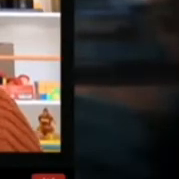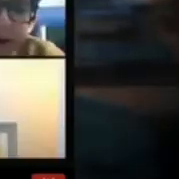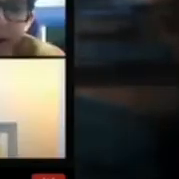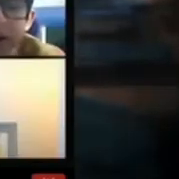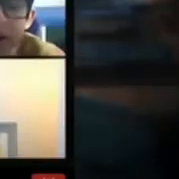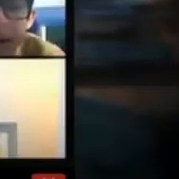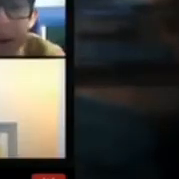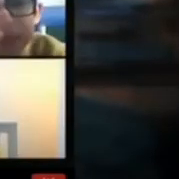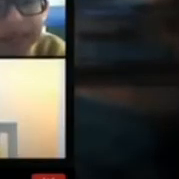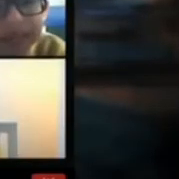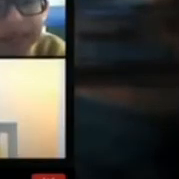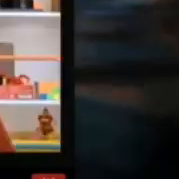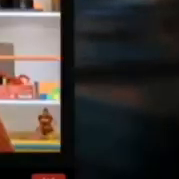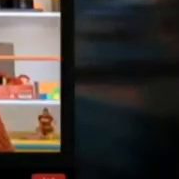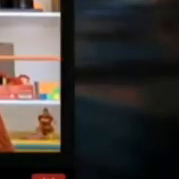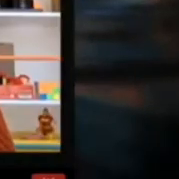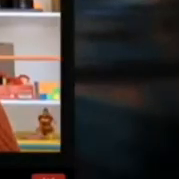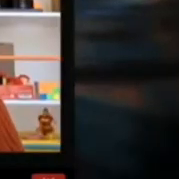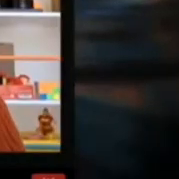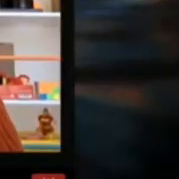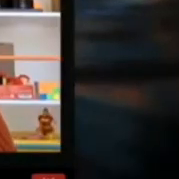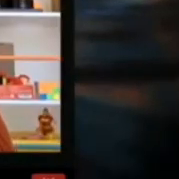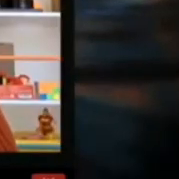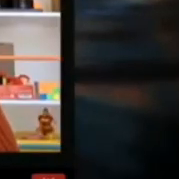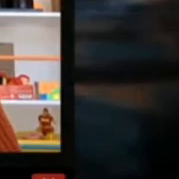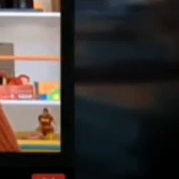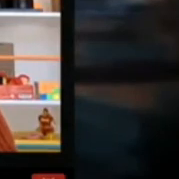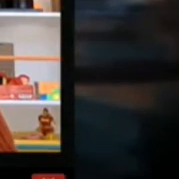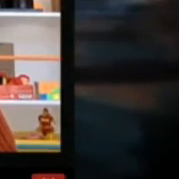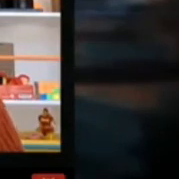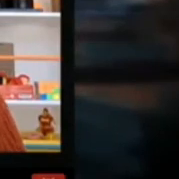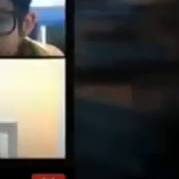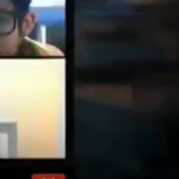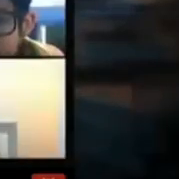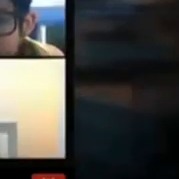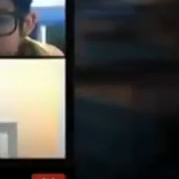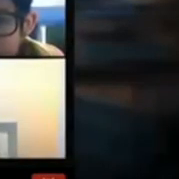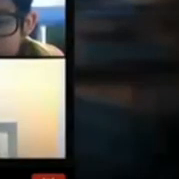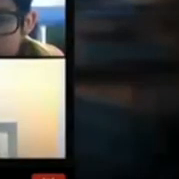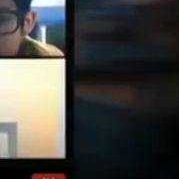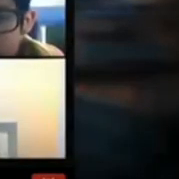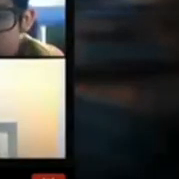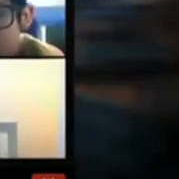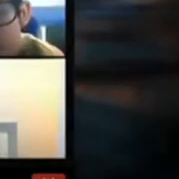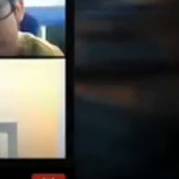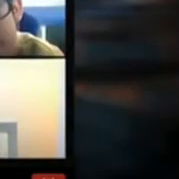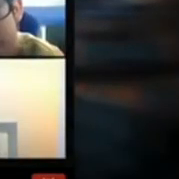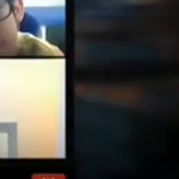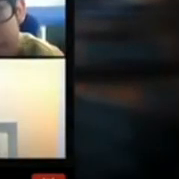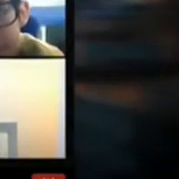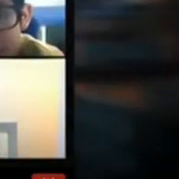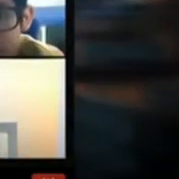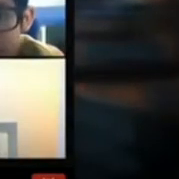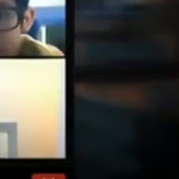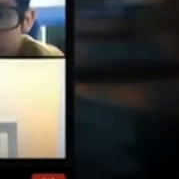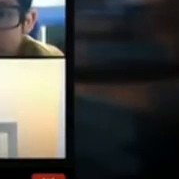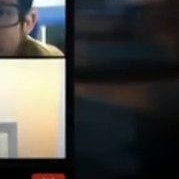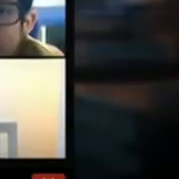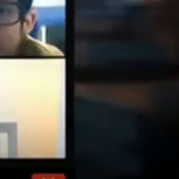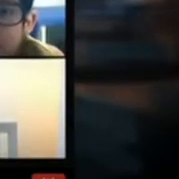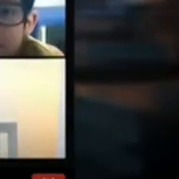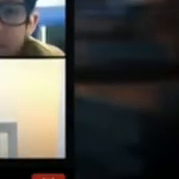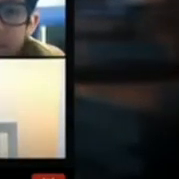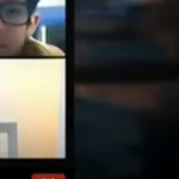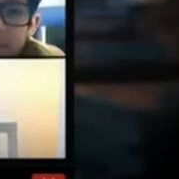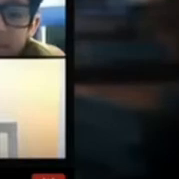Hola chicos. Hola. A ver, cuéntenme, ¿qué hicieron el fin de semana? Yo quise visitar a mis abuelos, pero hicimos una